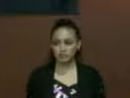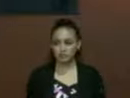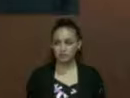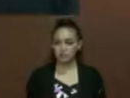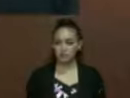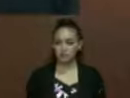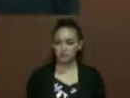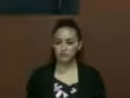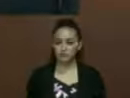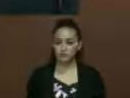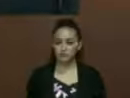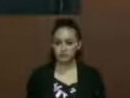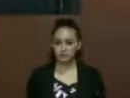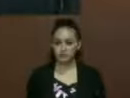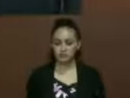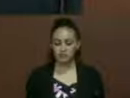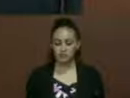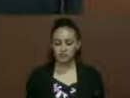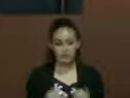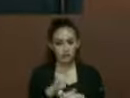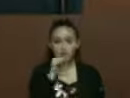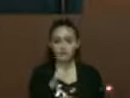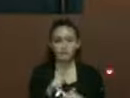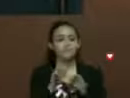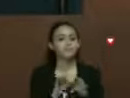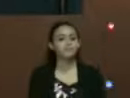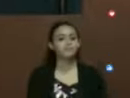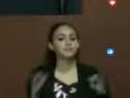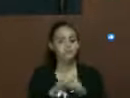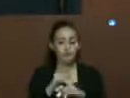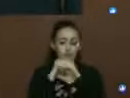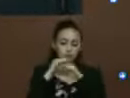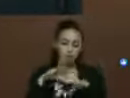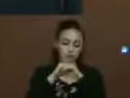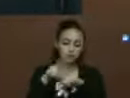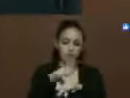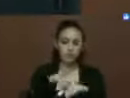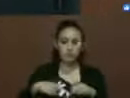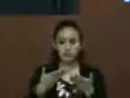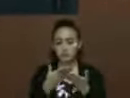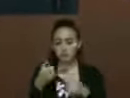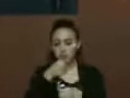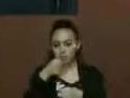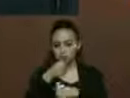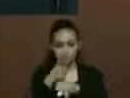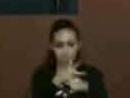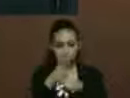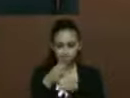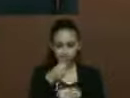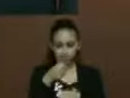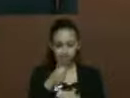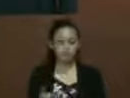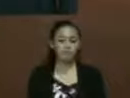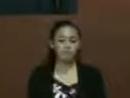semana. También es importante compartirles, compañeras, compañeros de los medios, que